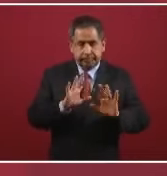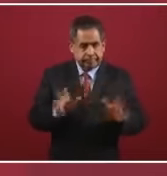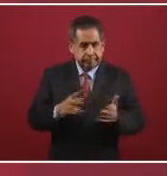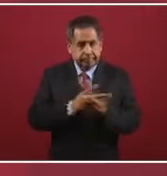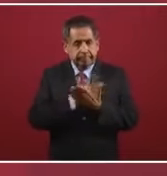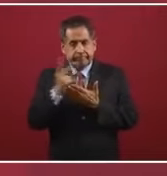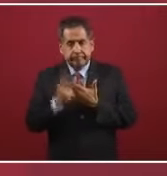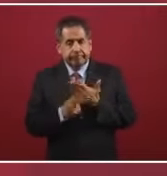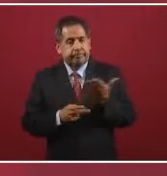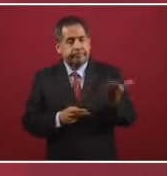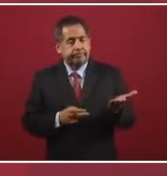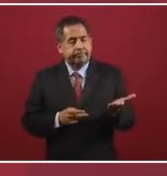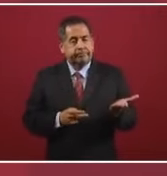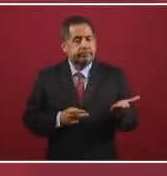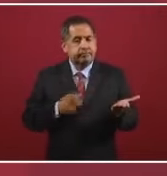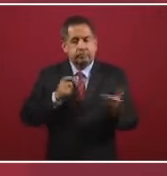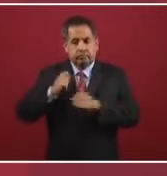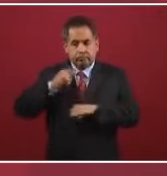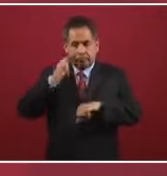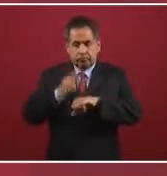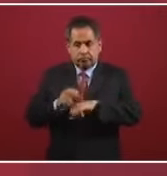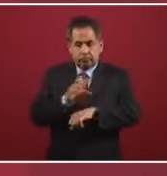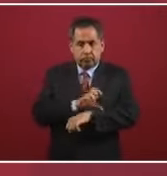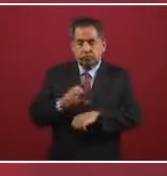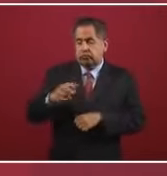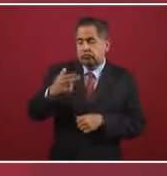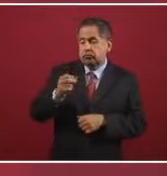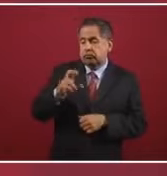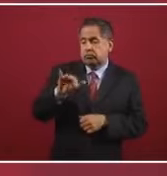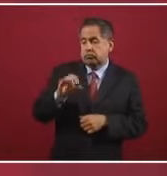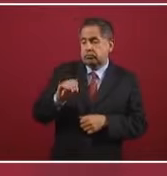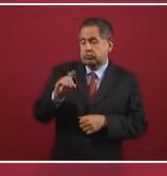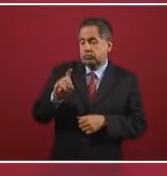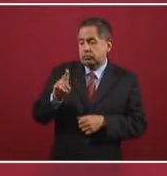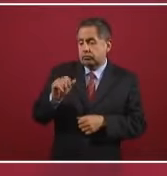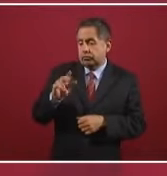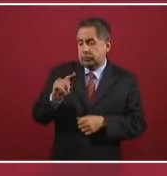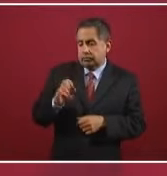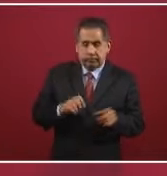programa que está coordinando Horacio Duarte.